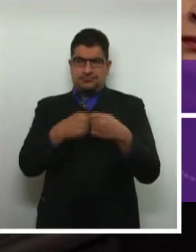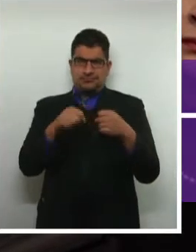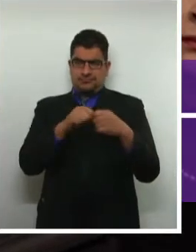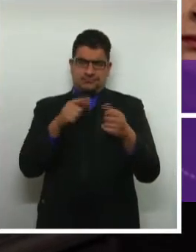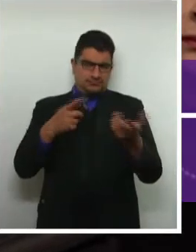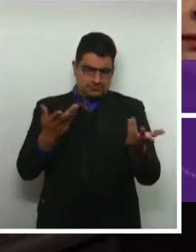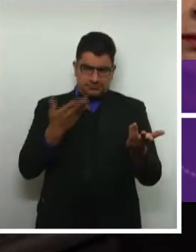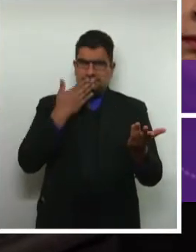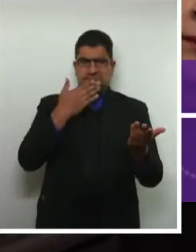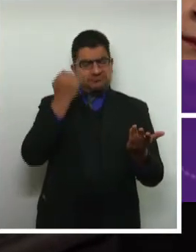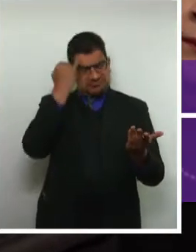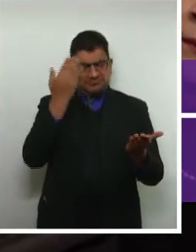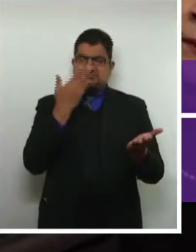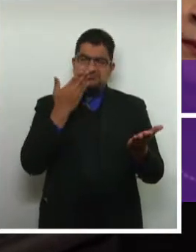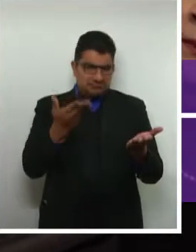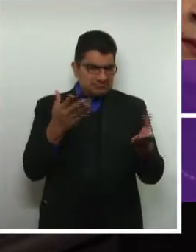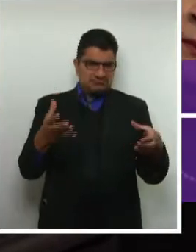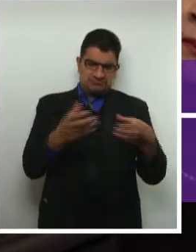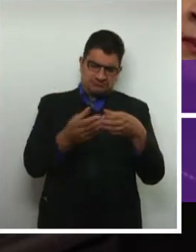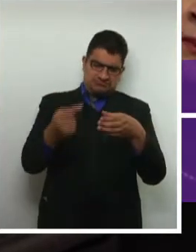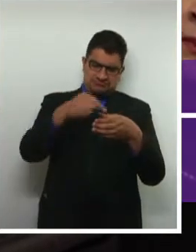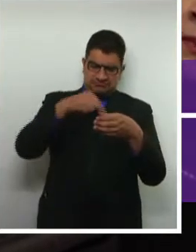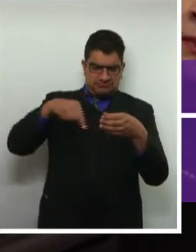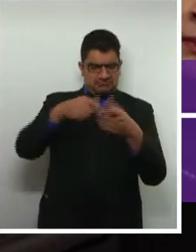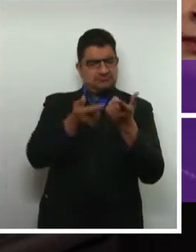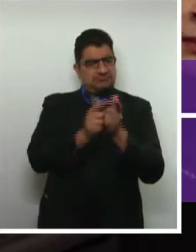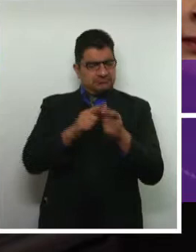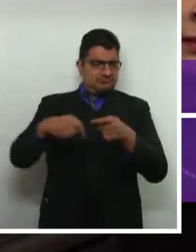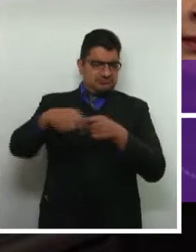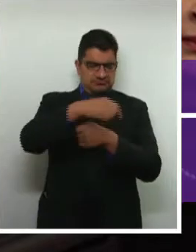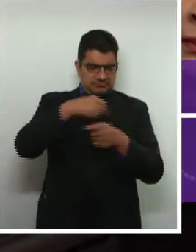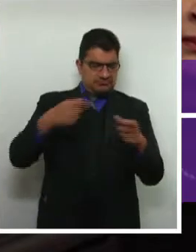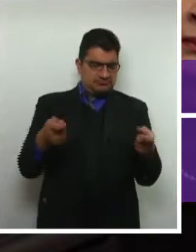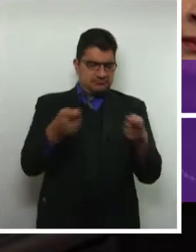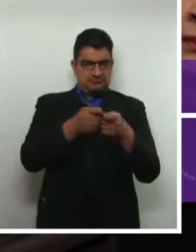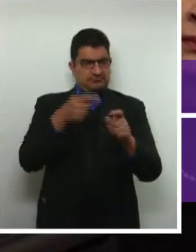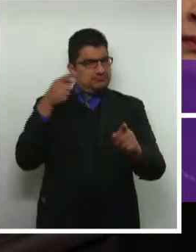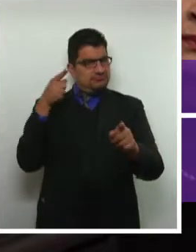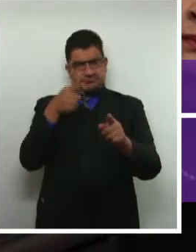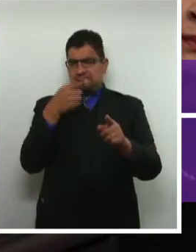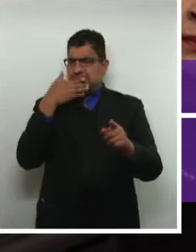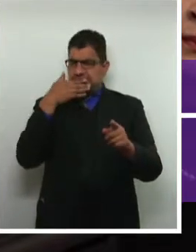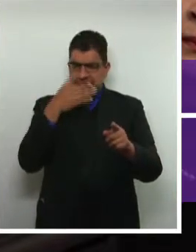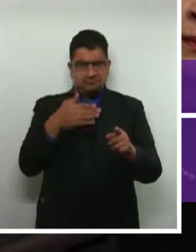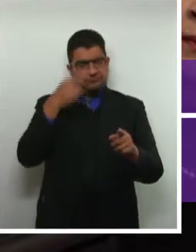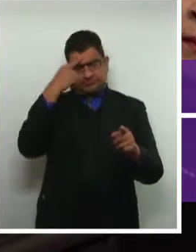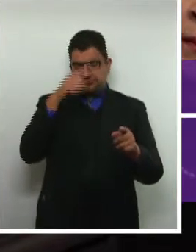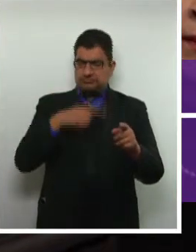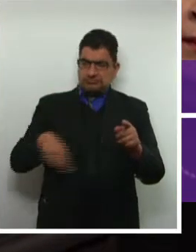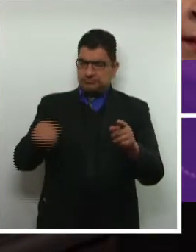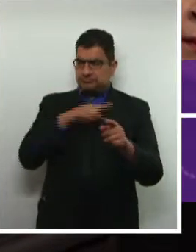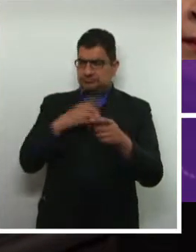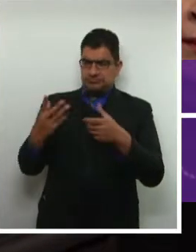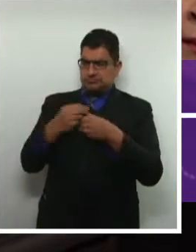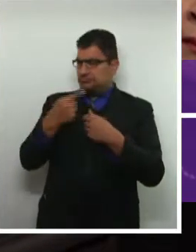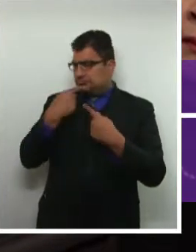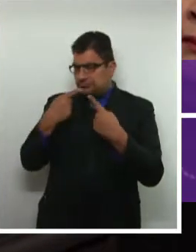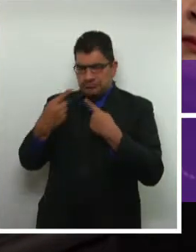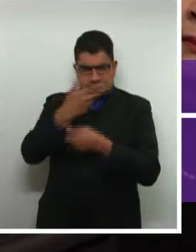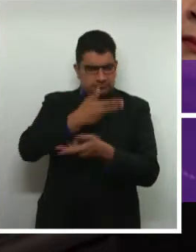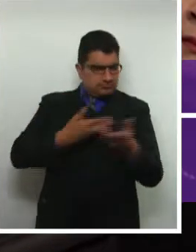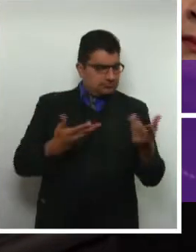Nos parece una buena idea que exista un consejo, que exista una intención de crear un espacio de diálogo,